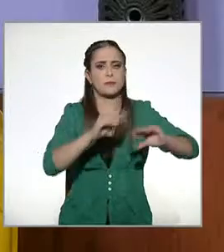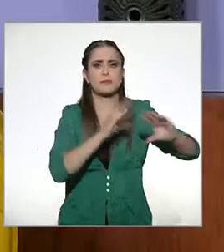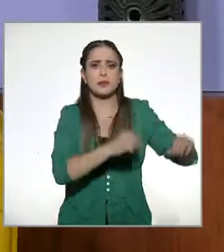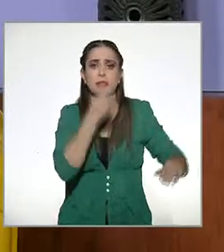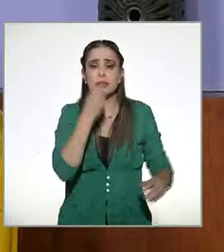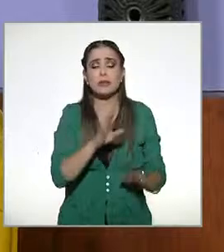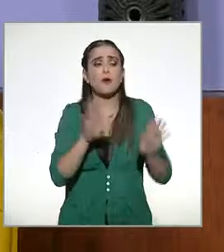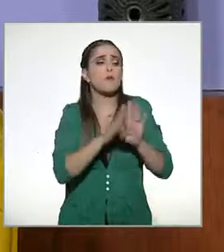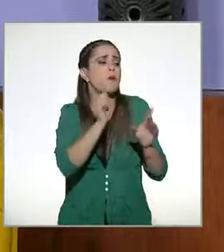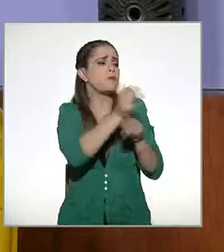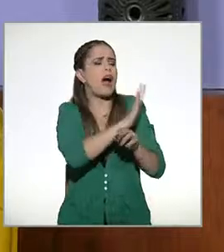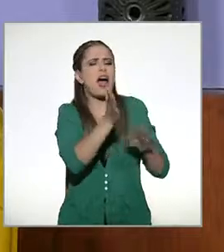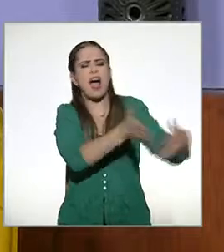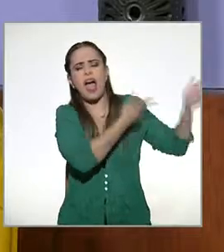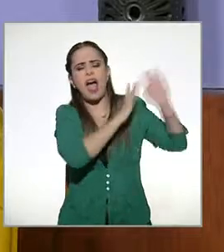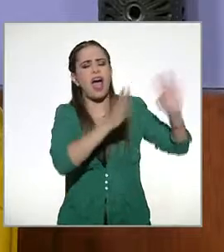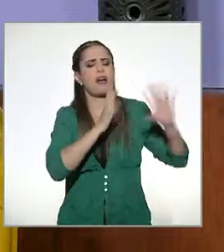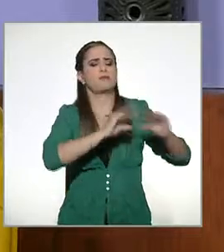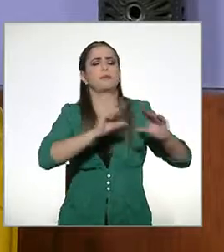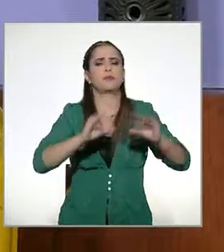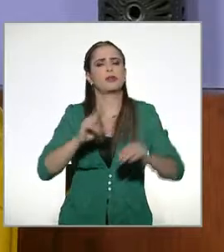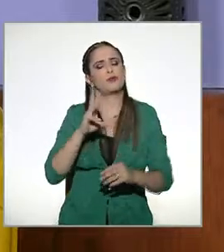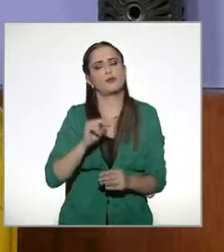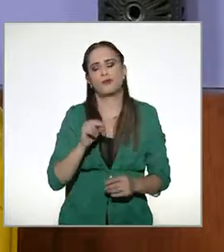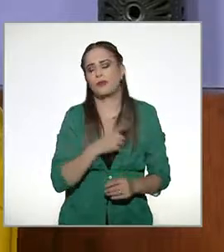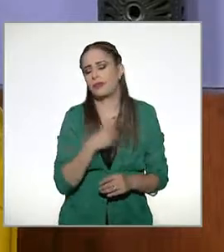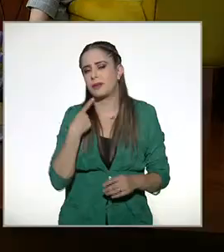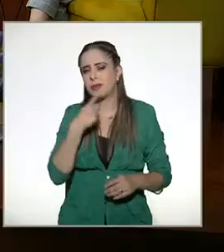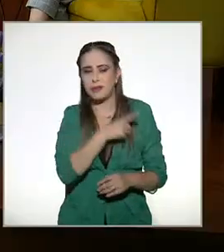nada es igual nada es igual exactamente